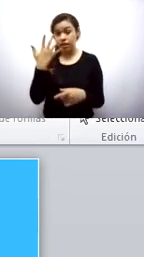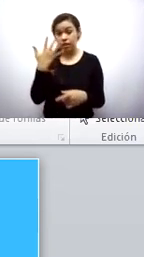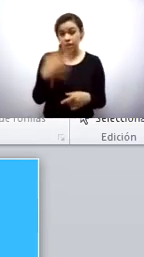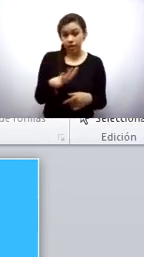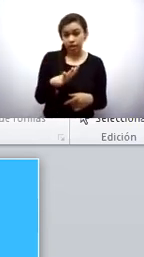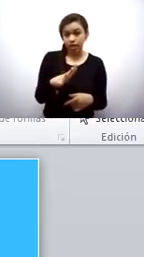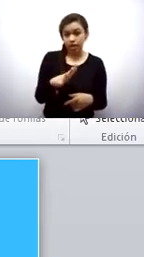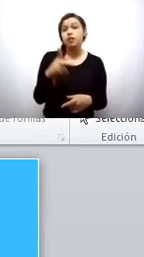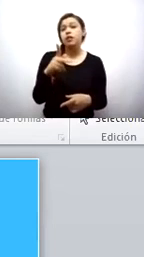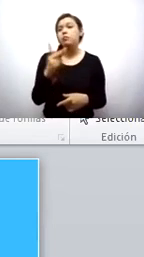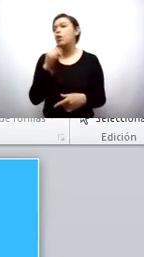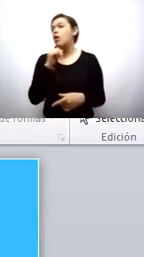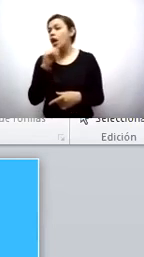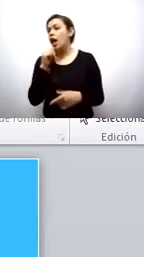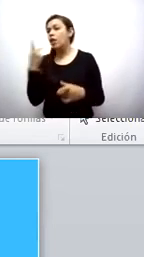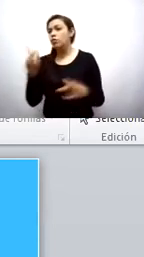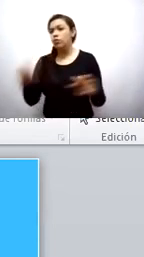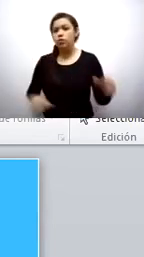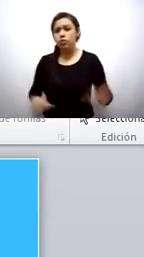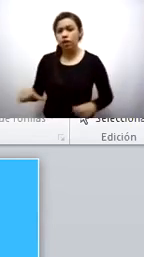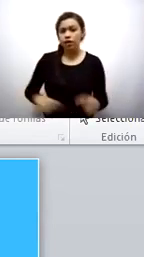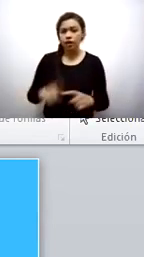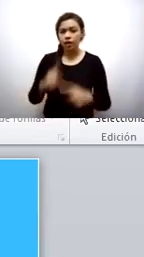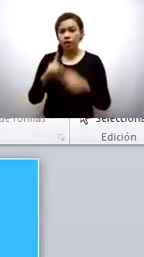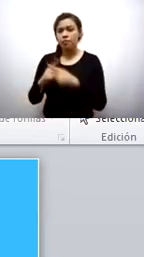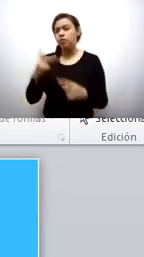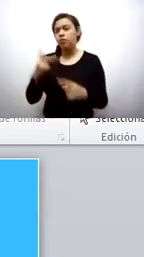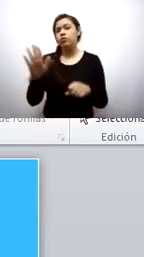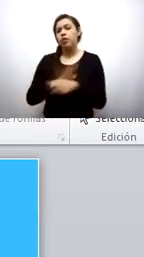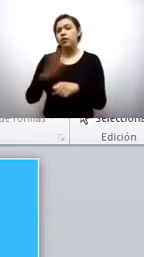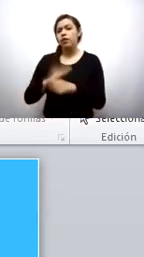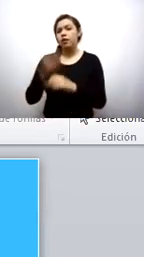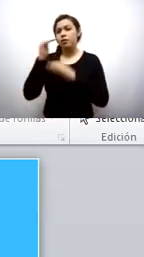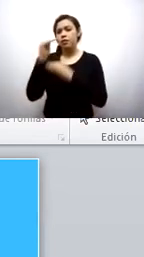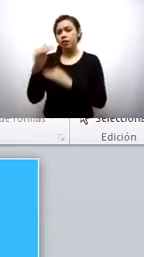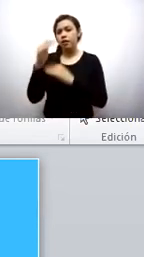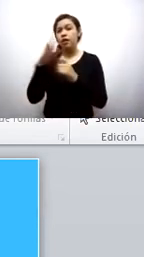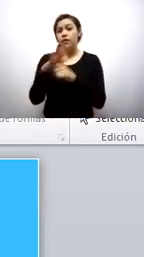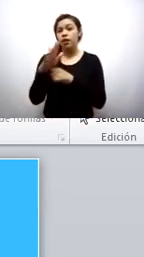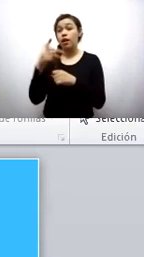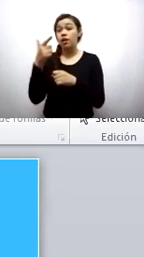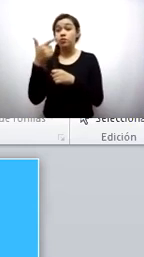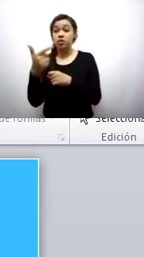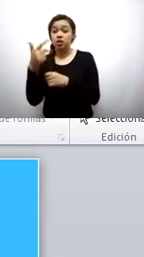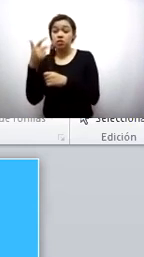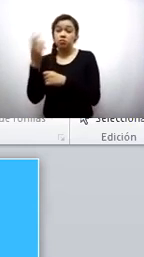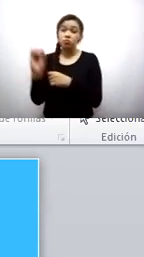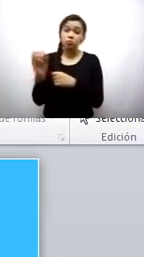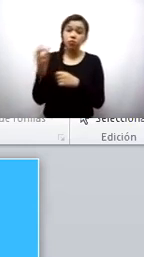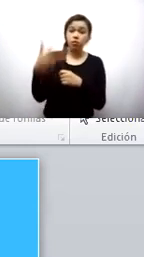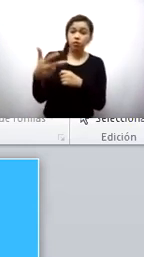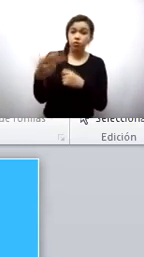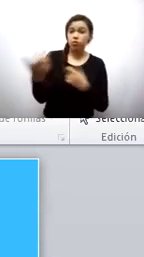entregan justamente sus actividades extra, su calificación máxima final solamente aspira a un 7 o a un 8, ¿no?